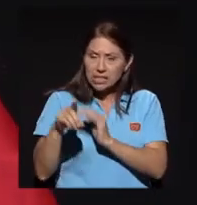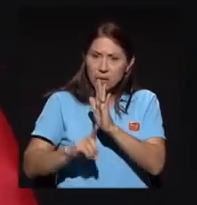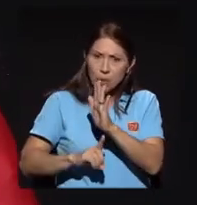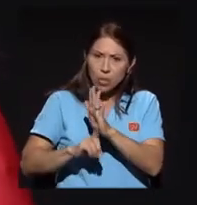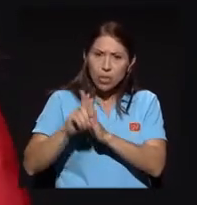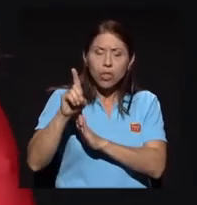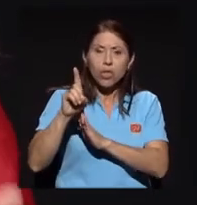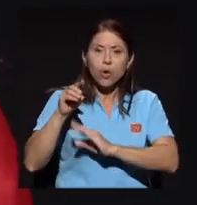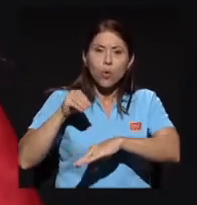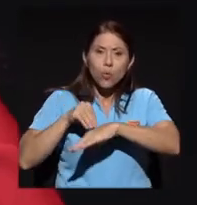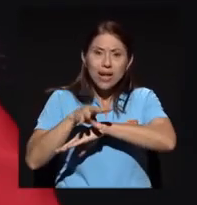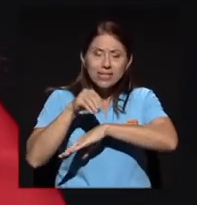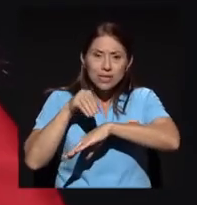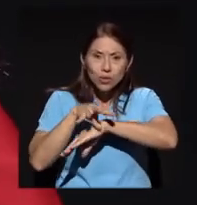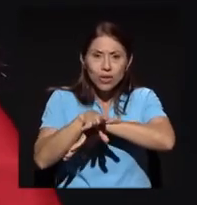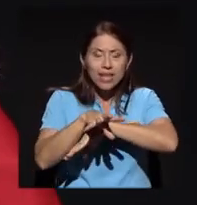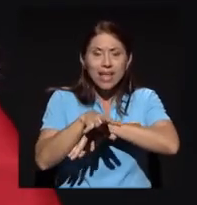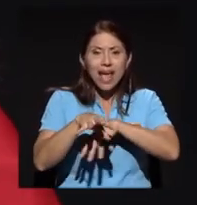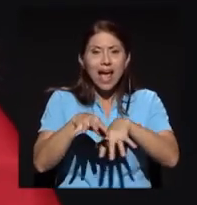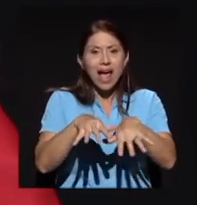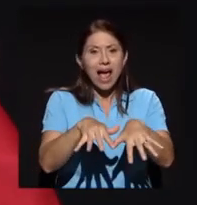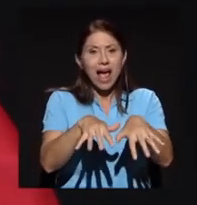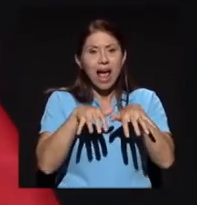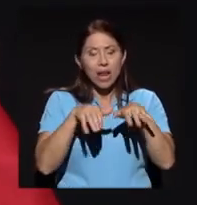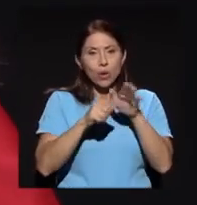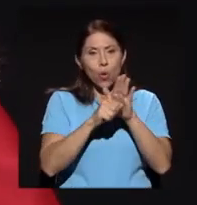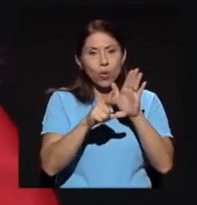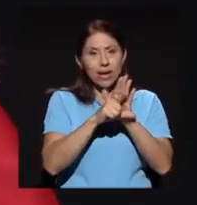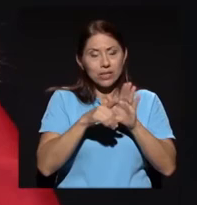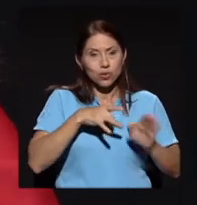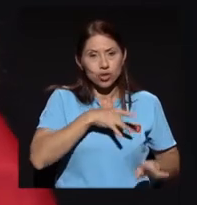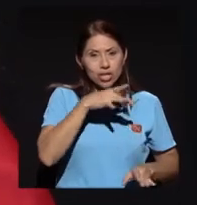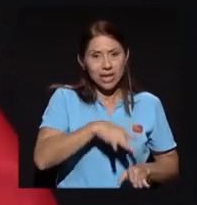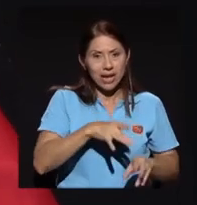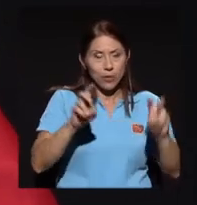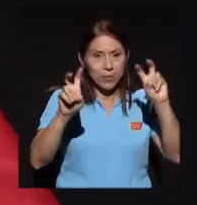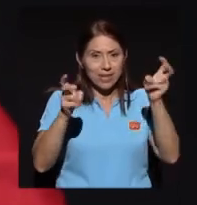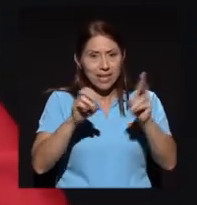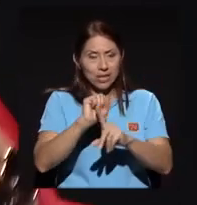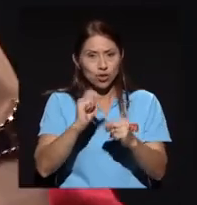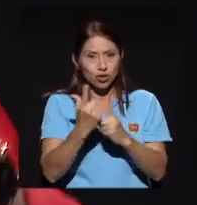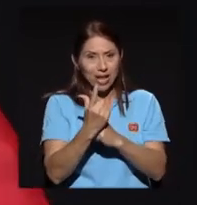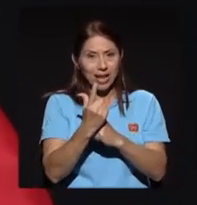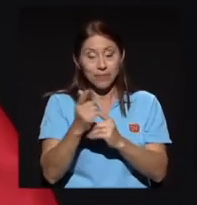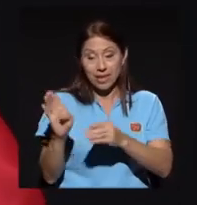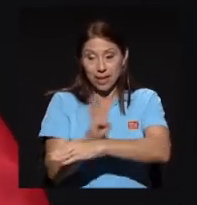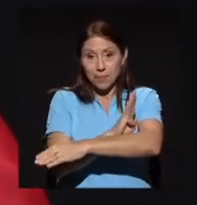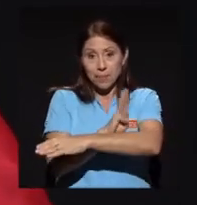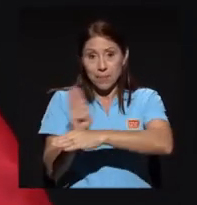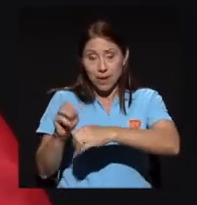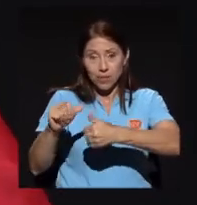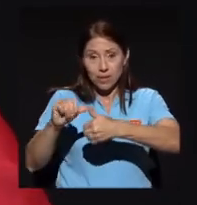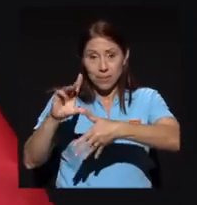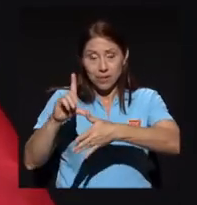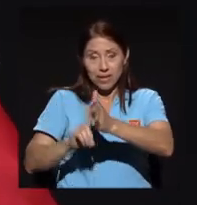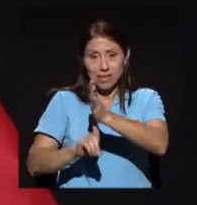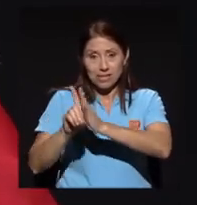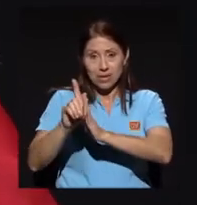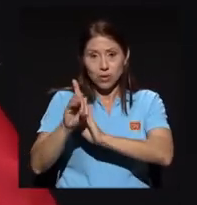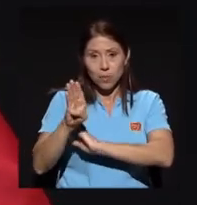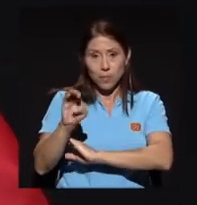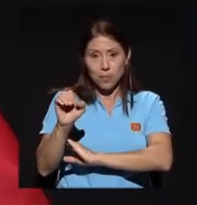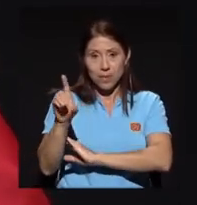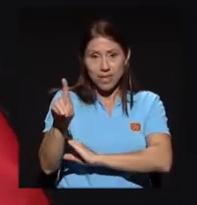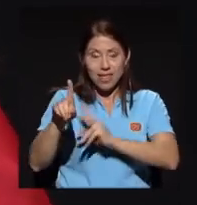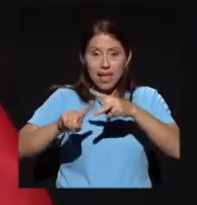una asesoría al Congreso del chileno, uh-huh. en materia social. Y el BID empezó a financiar una maestría